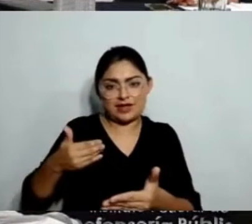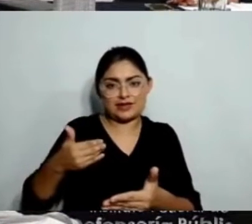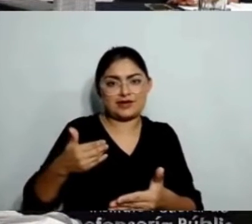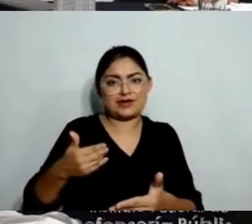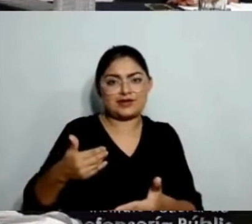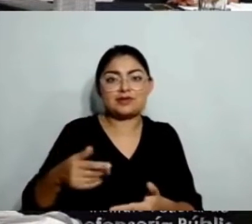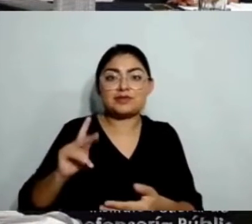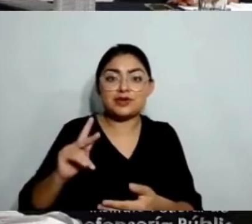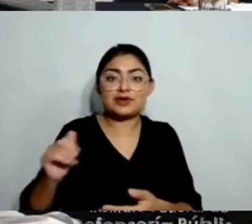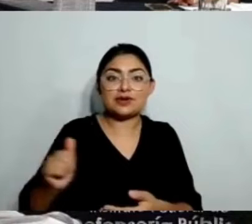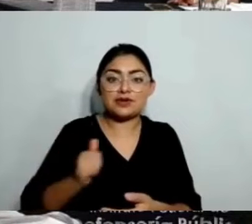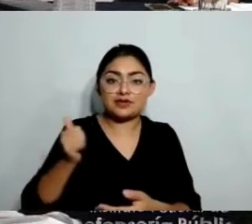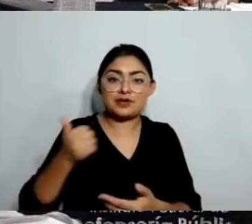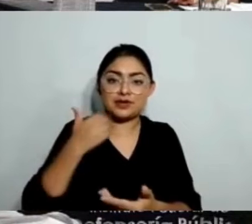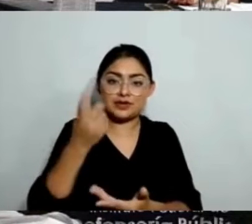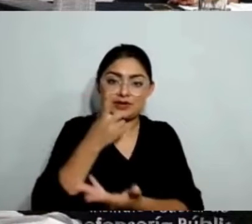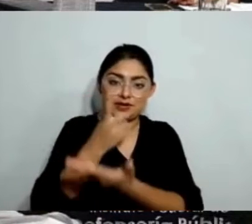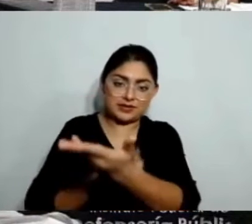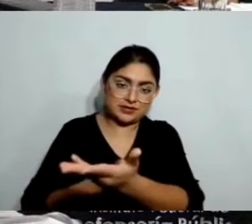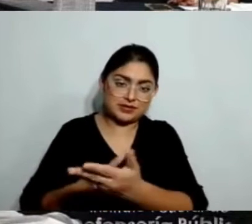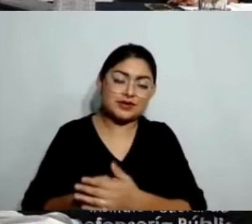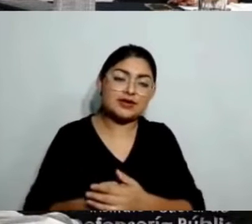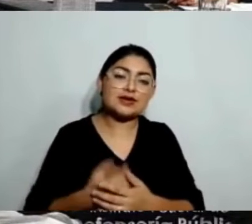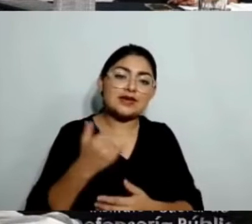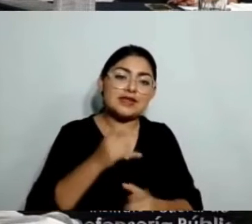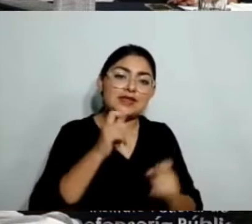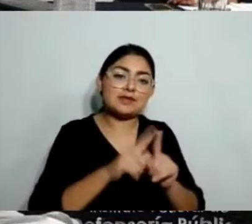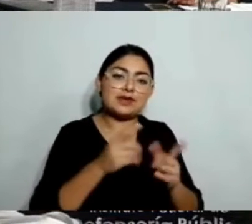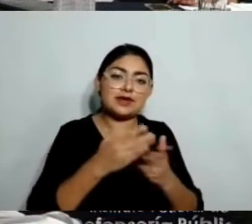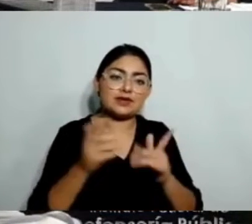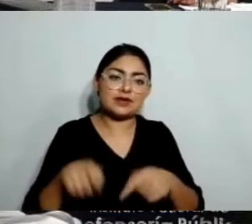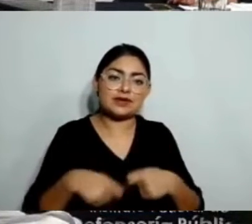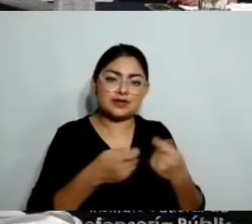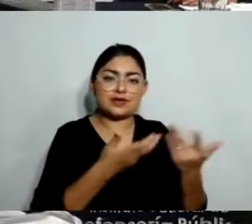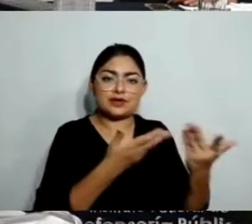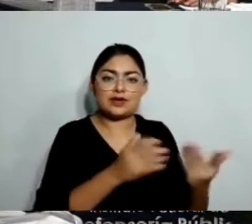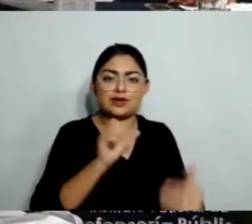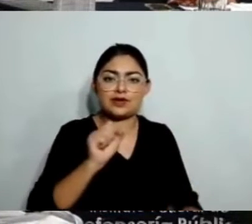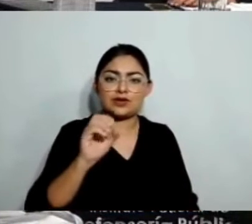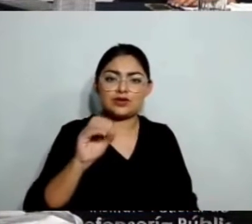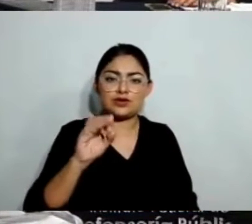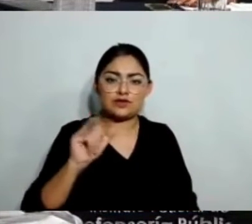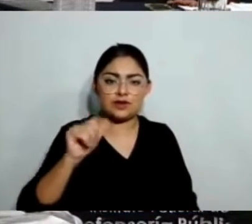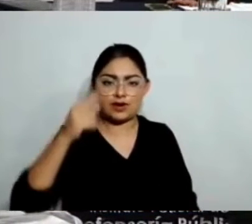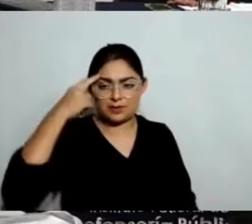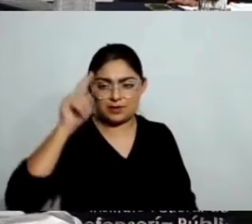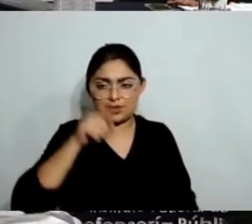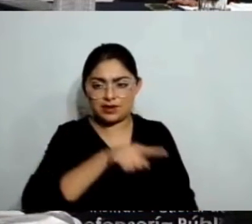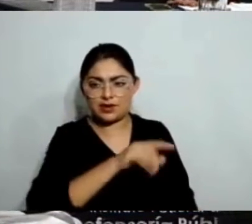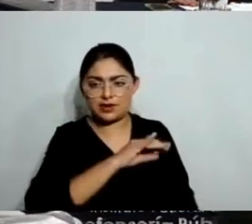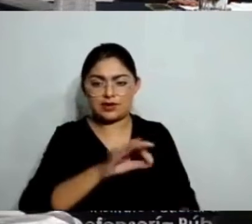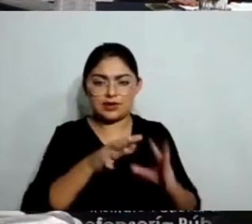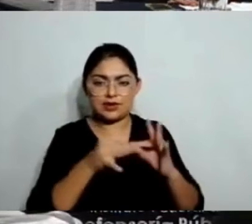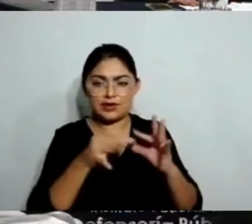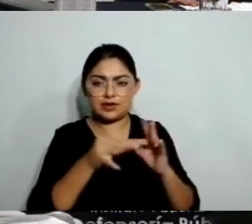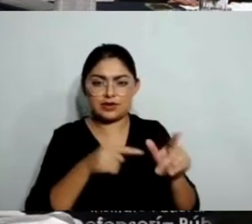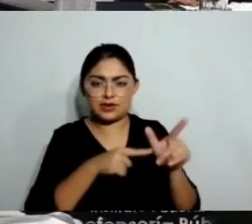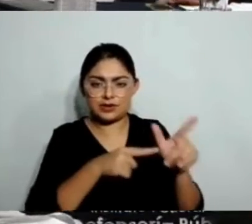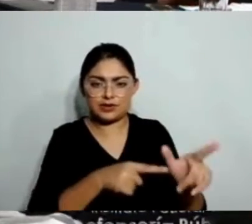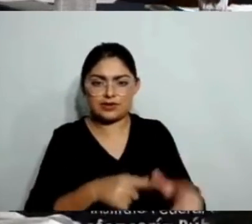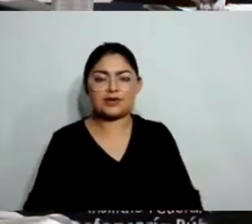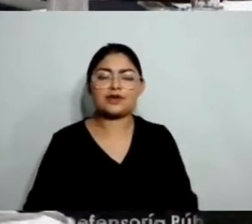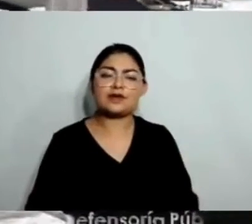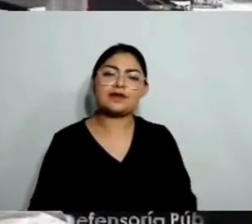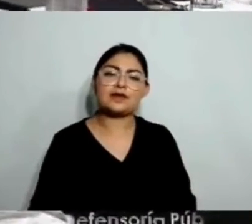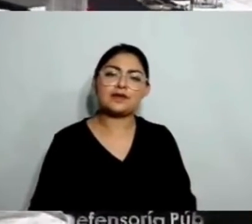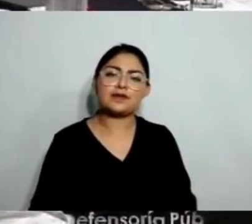mencionar y bueno sin más darle la palabra a Sofía para sus comentarios Muchas gracias y me